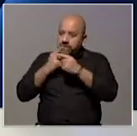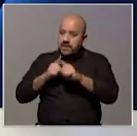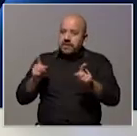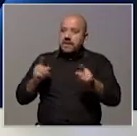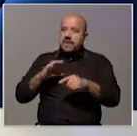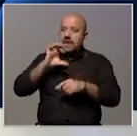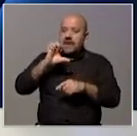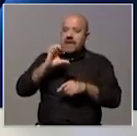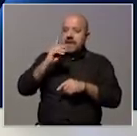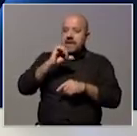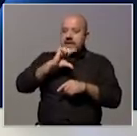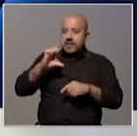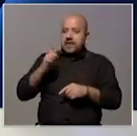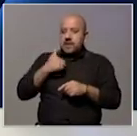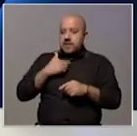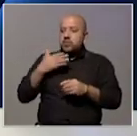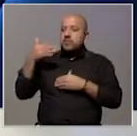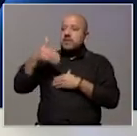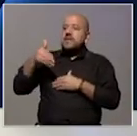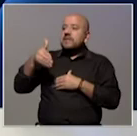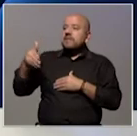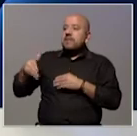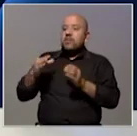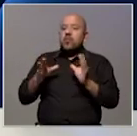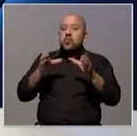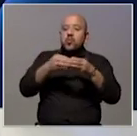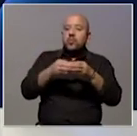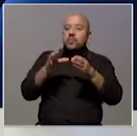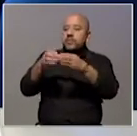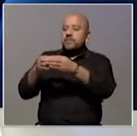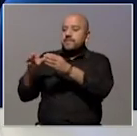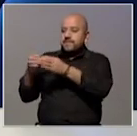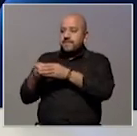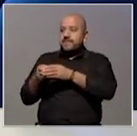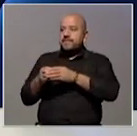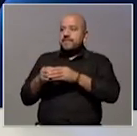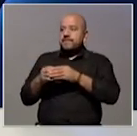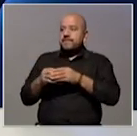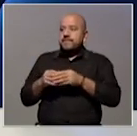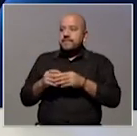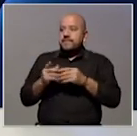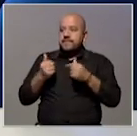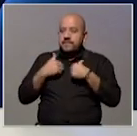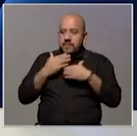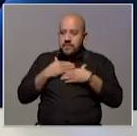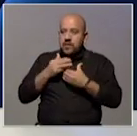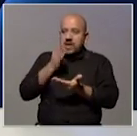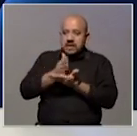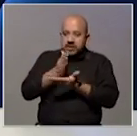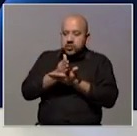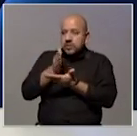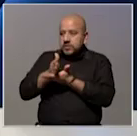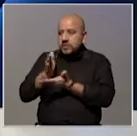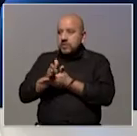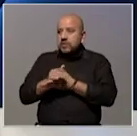los ediles participamos de comisiones evaluamos los temas de las condiciones en las que pertenecemos somos asesores para mandar esos